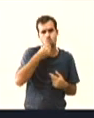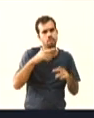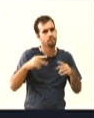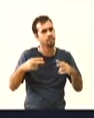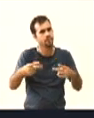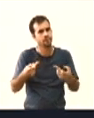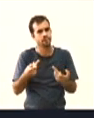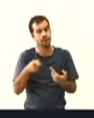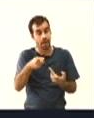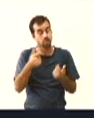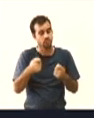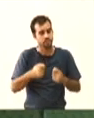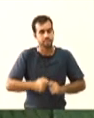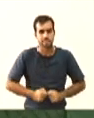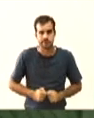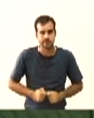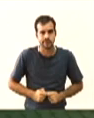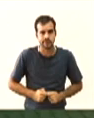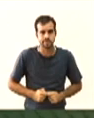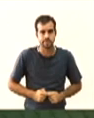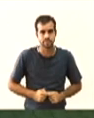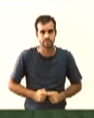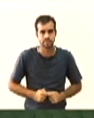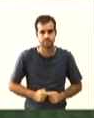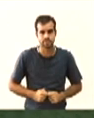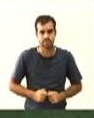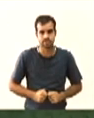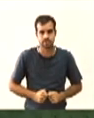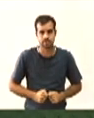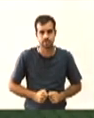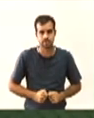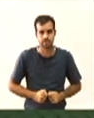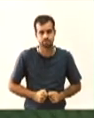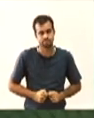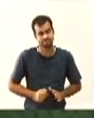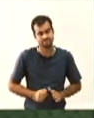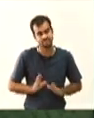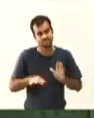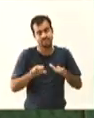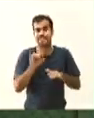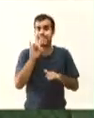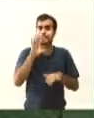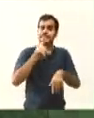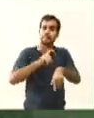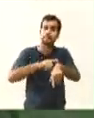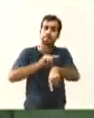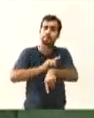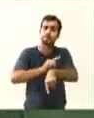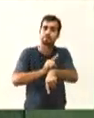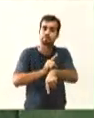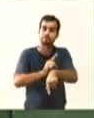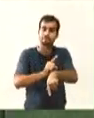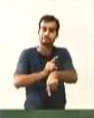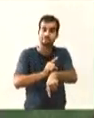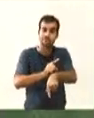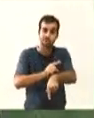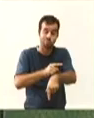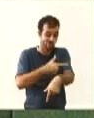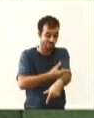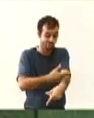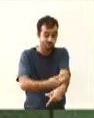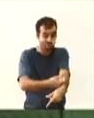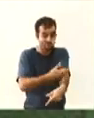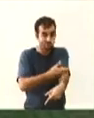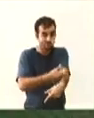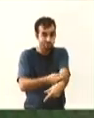acto de compromiso con la vida. Quizás durante los 15 minutos que lleva a llenar la bolsa plástica del líquido rojo extraído del cuerpo, no se han detenido